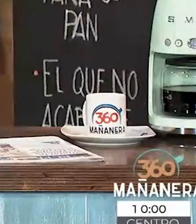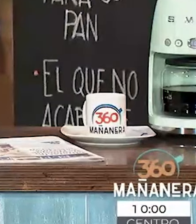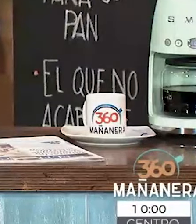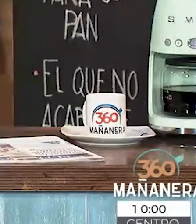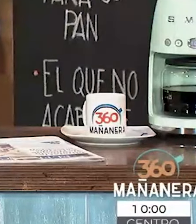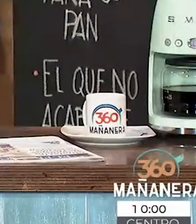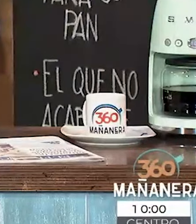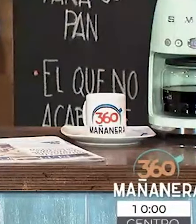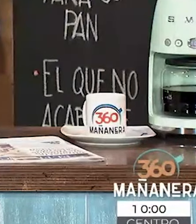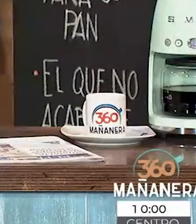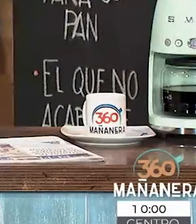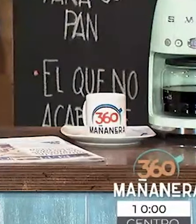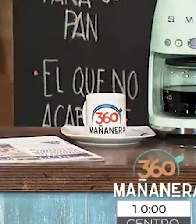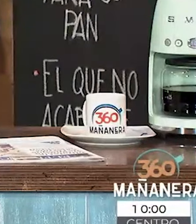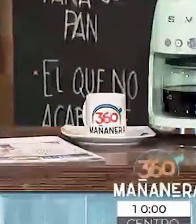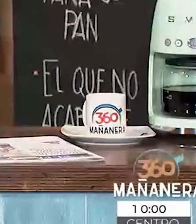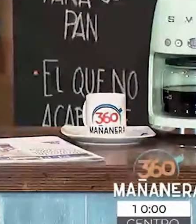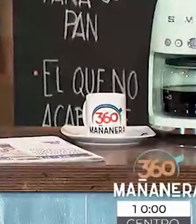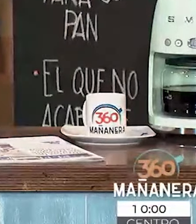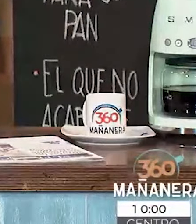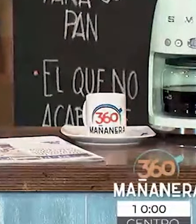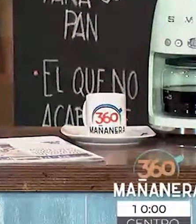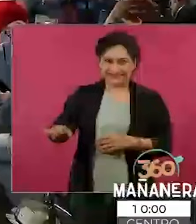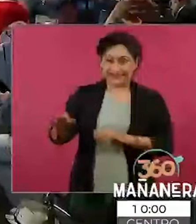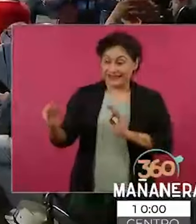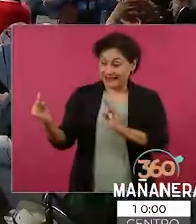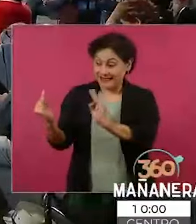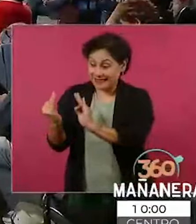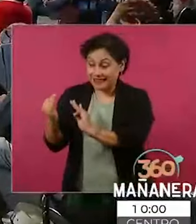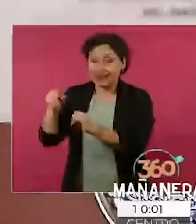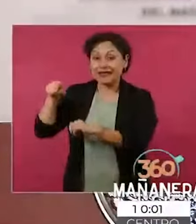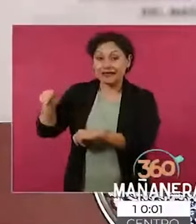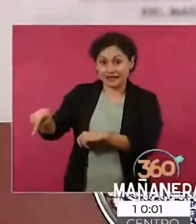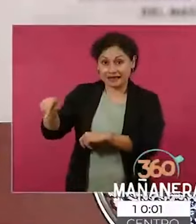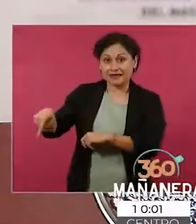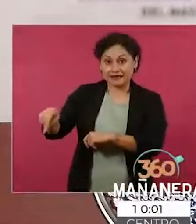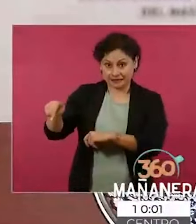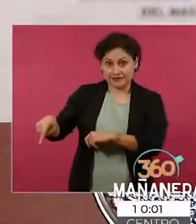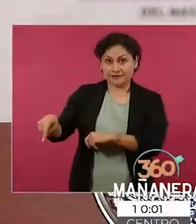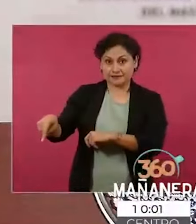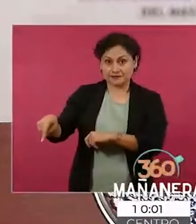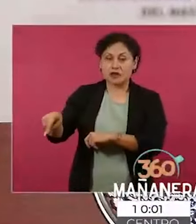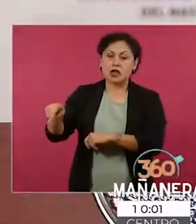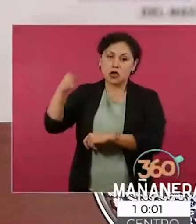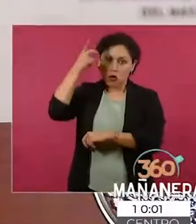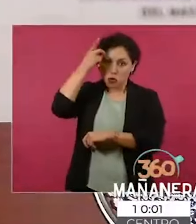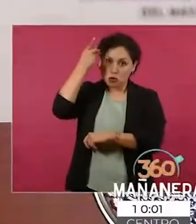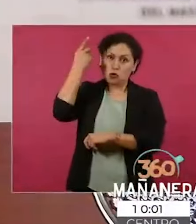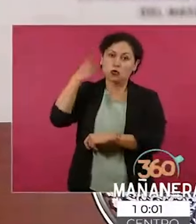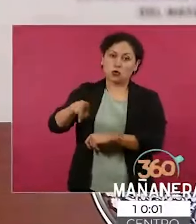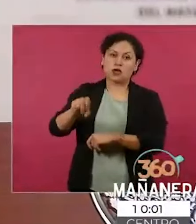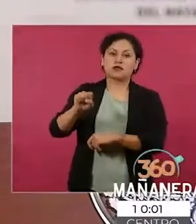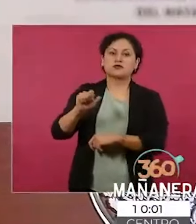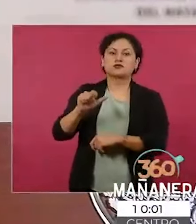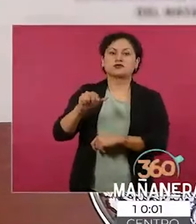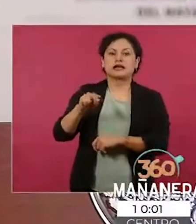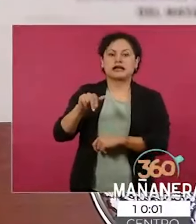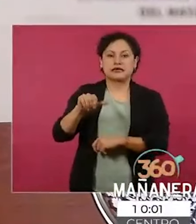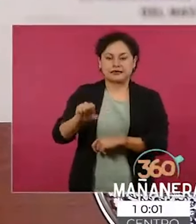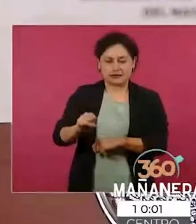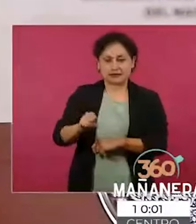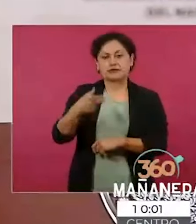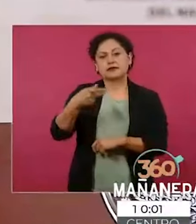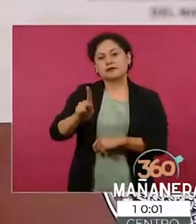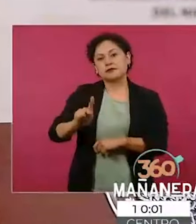explicación que comentó el presidente eh desde Salinas pero con Julia carabias que